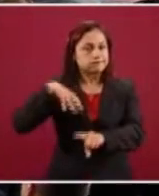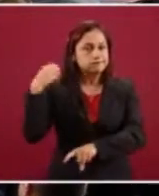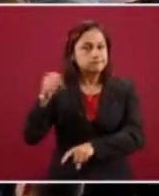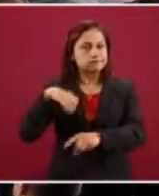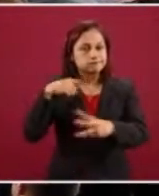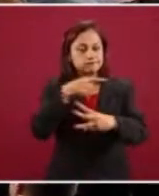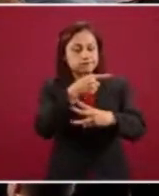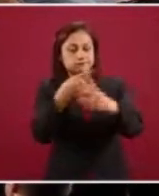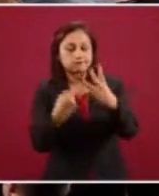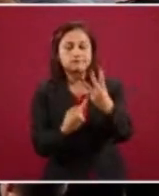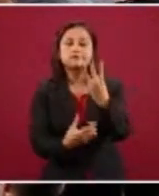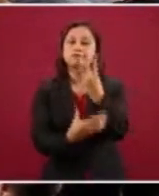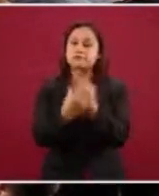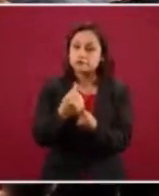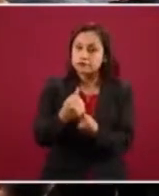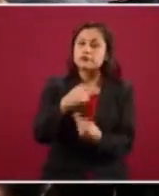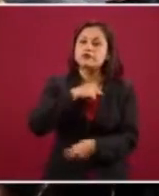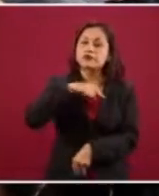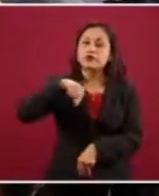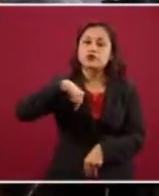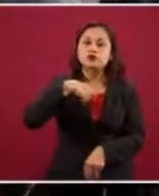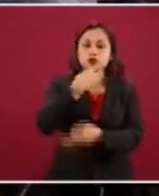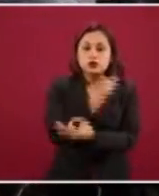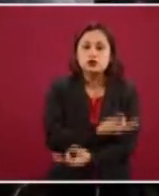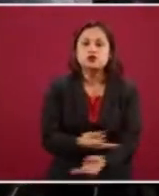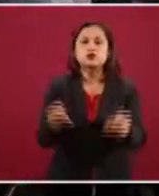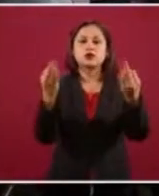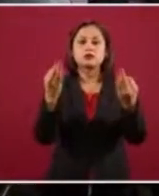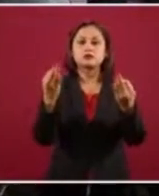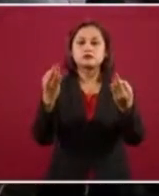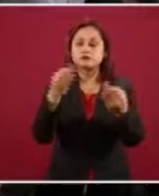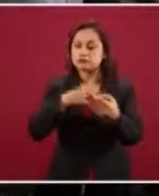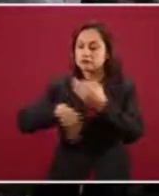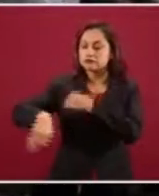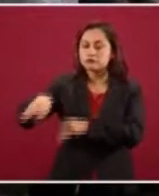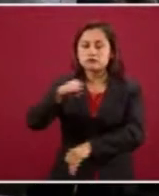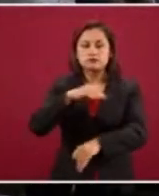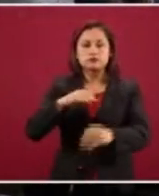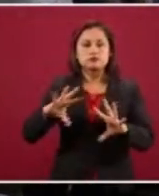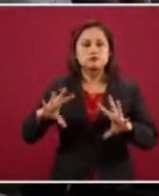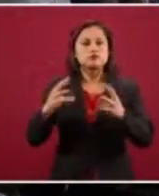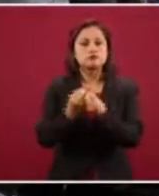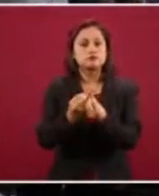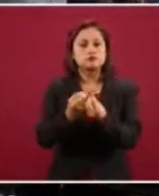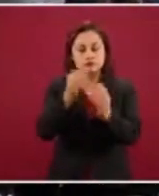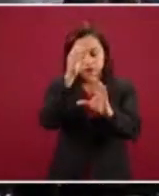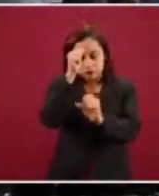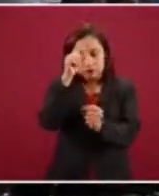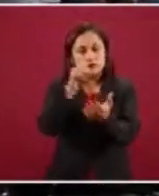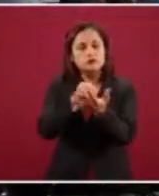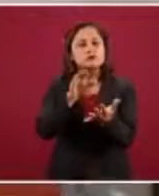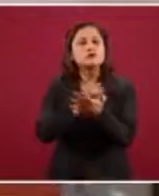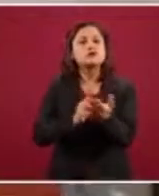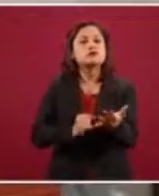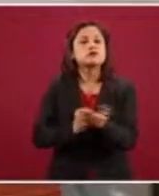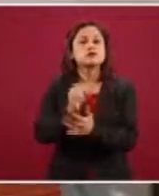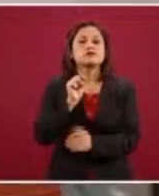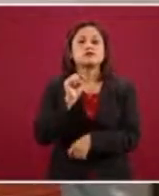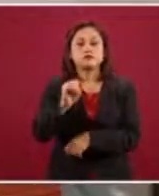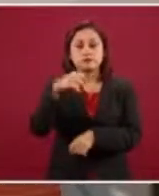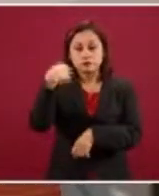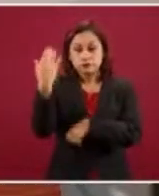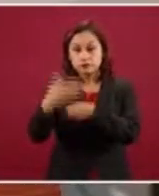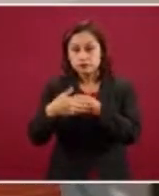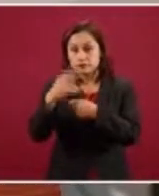permiten anunciar que por consenso y por unanimidad llegamos a un acuerdo para que en 2020 el